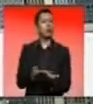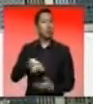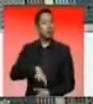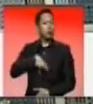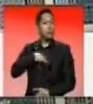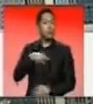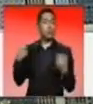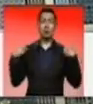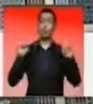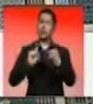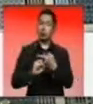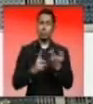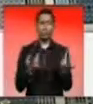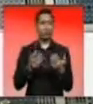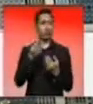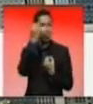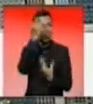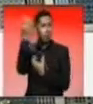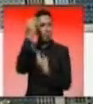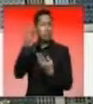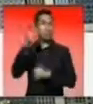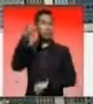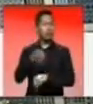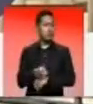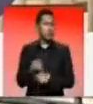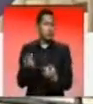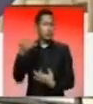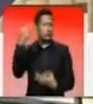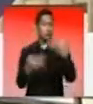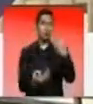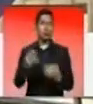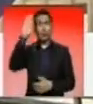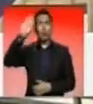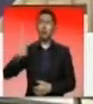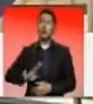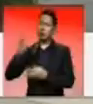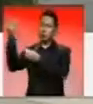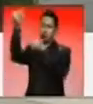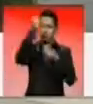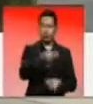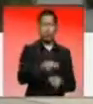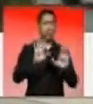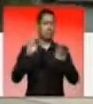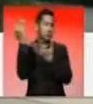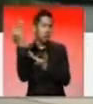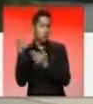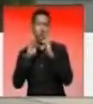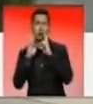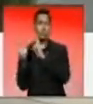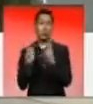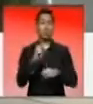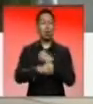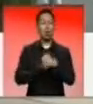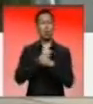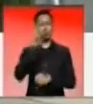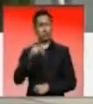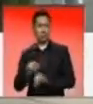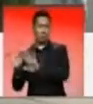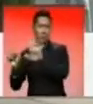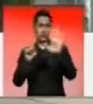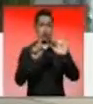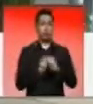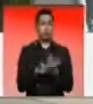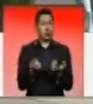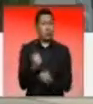órgano judicial espera la respuesta a la asistencia penal solicitada a Brasil el pasado 29 de diciembre del 2016. Por lo tanto, la